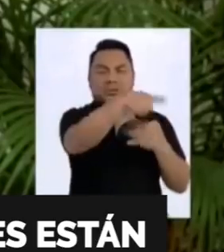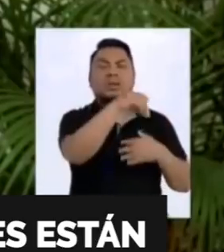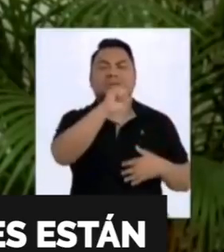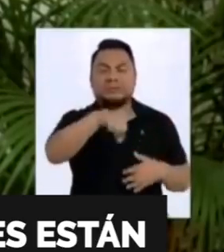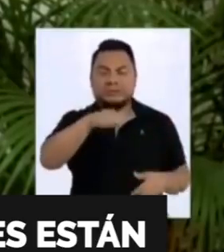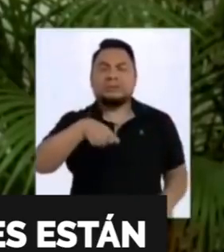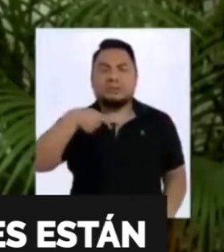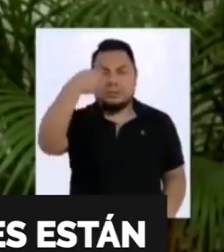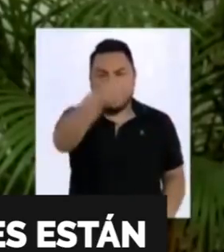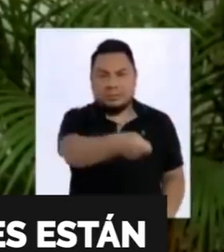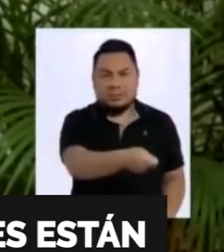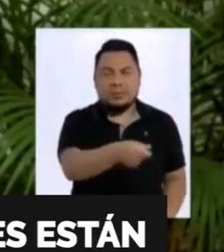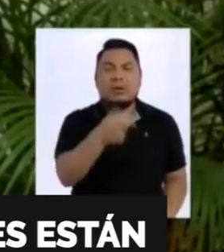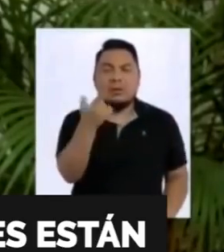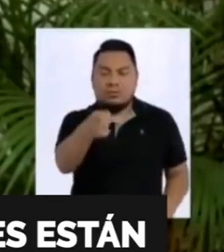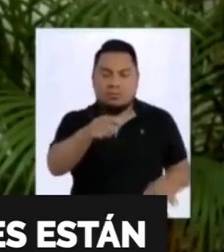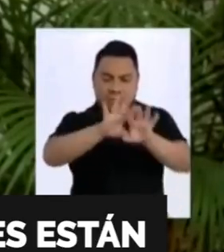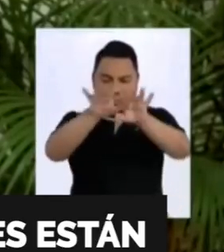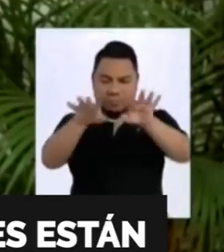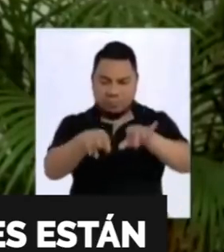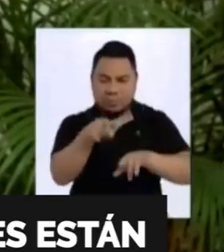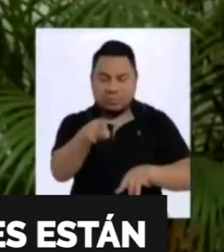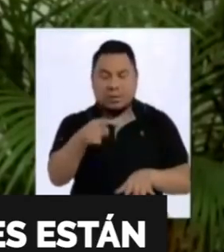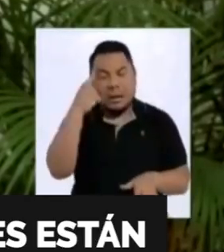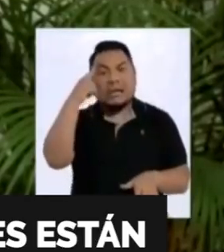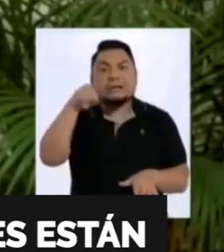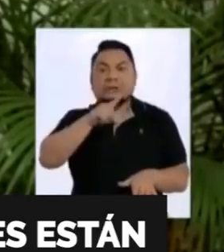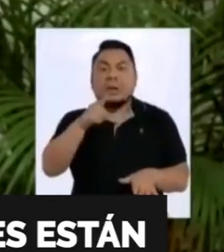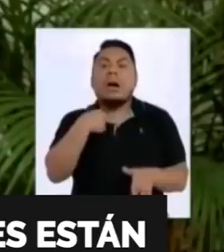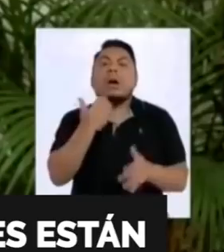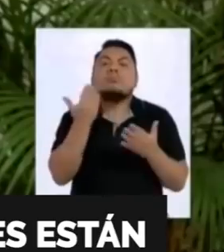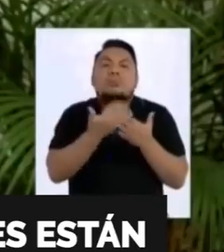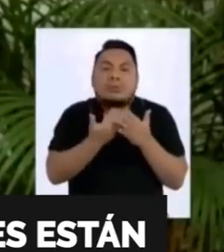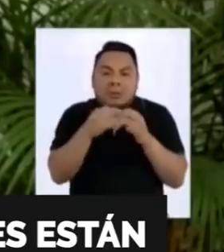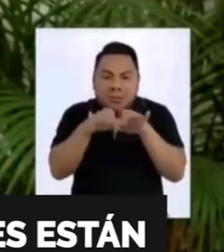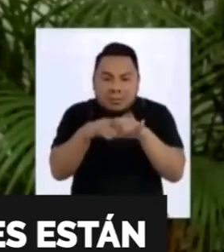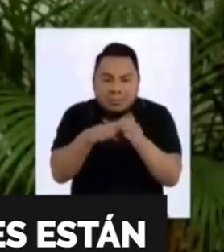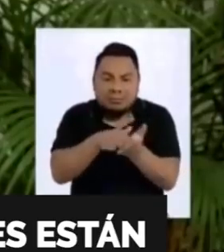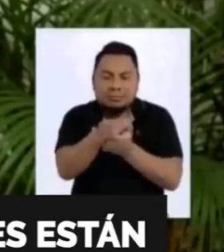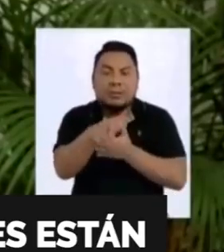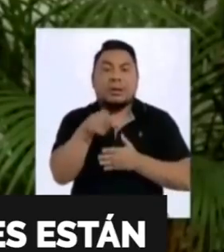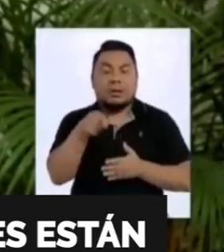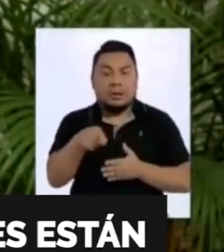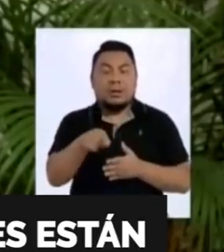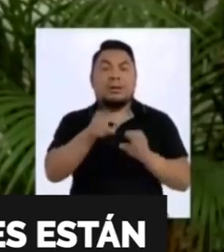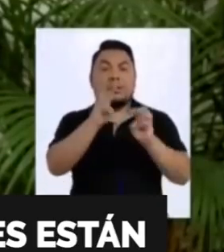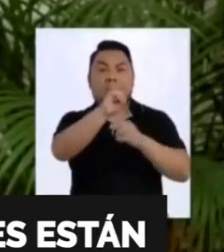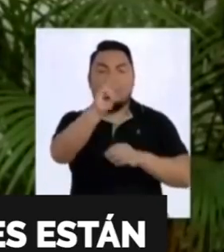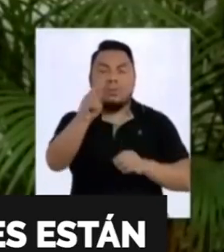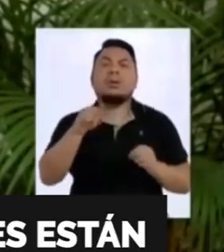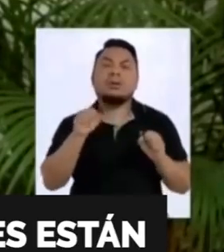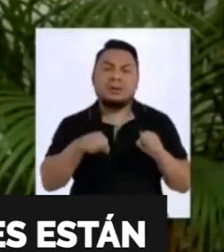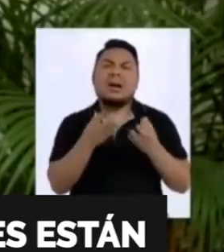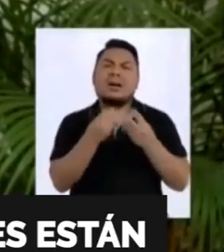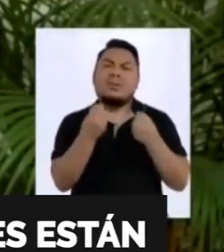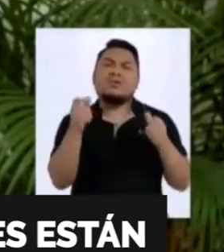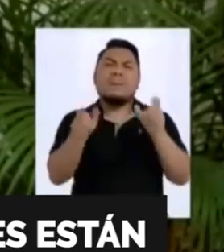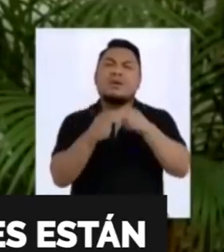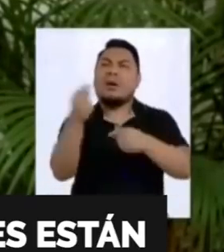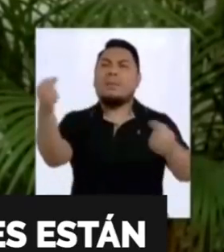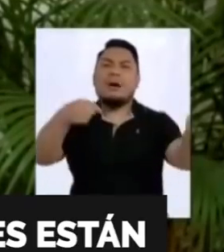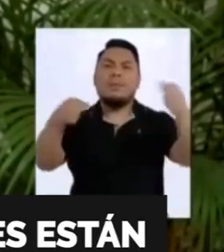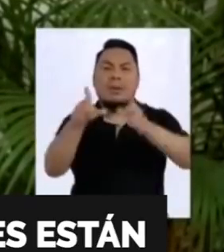que reciben este bono, lo van a saber. Tenemos una plataforma muy potente en la que pueden haber muchas